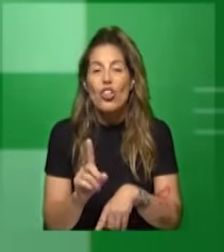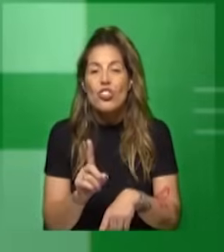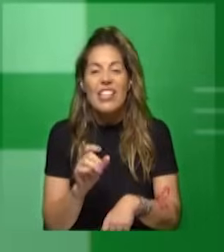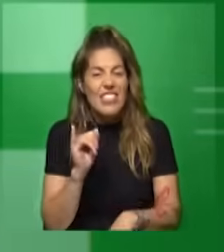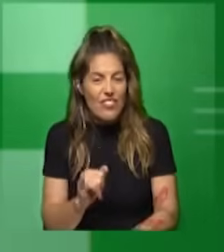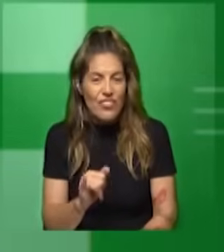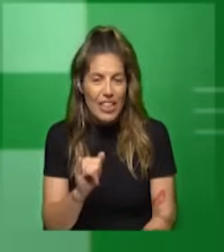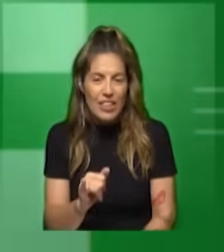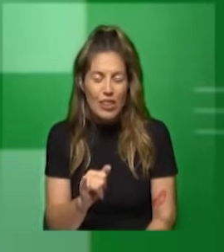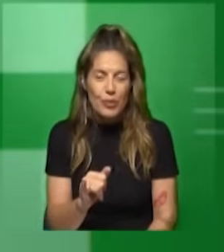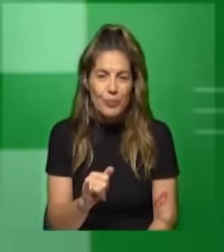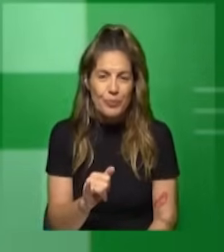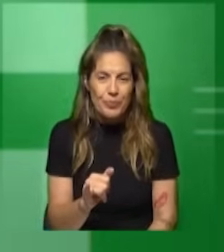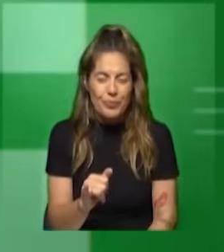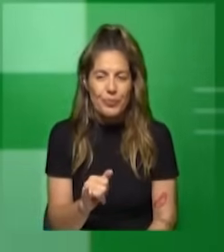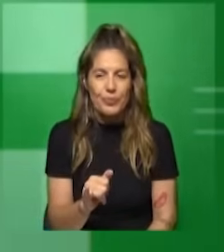bien